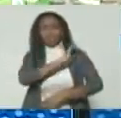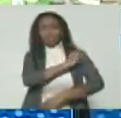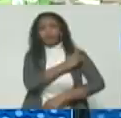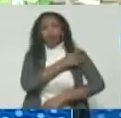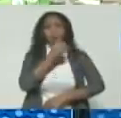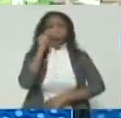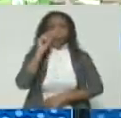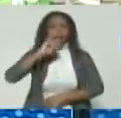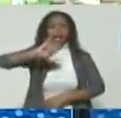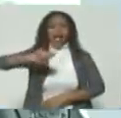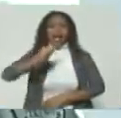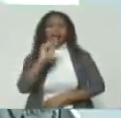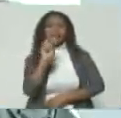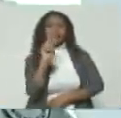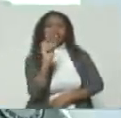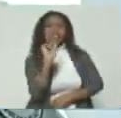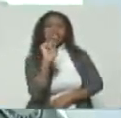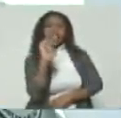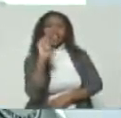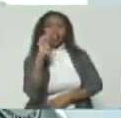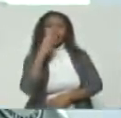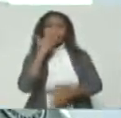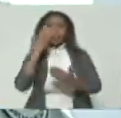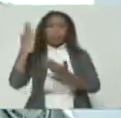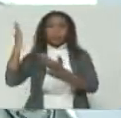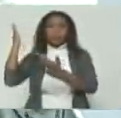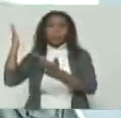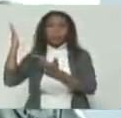José Marcano Tábata.